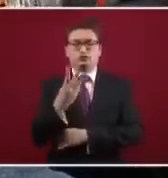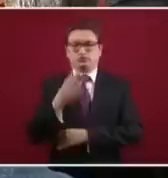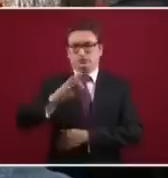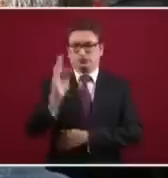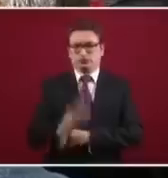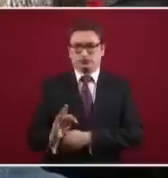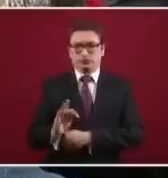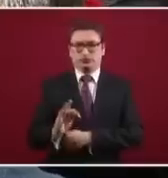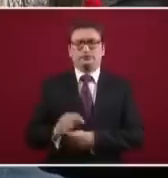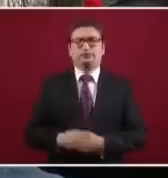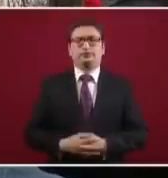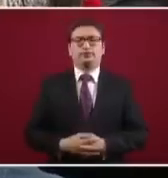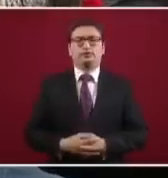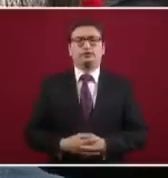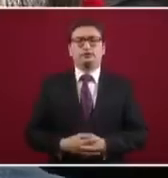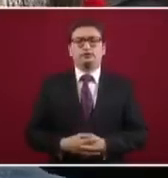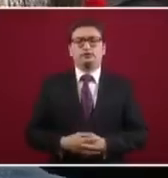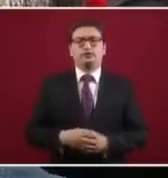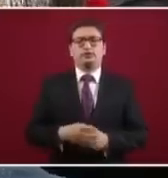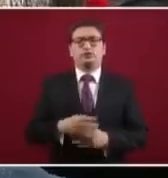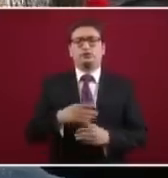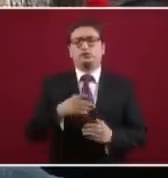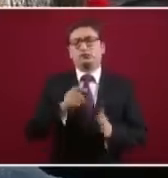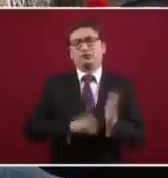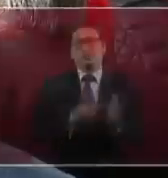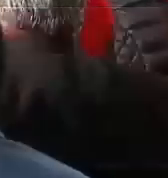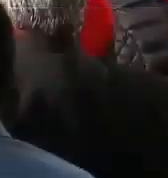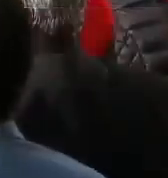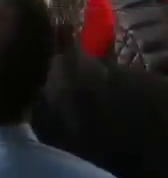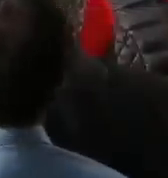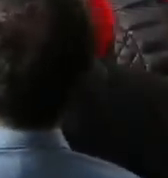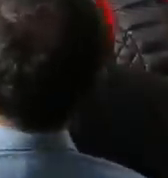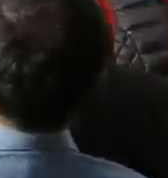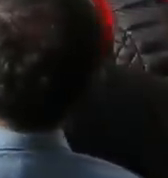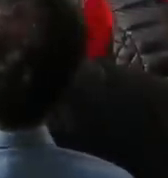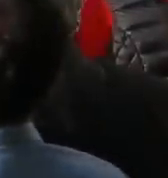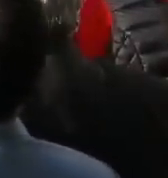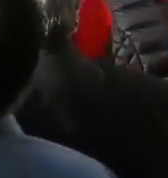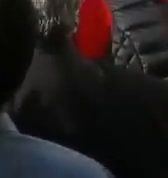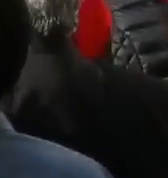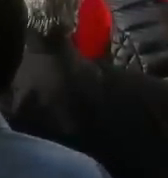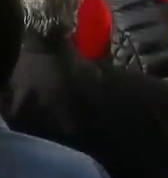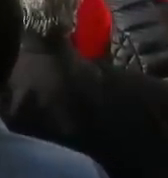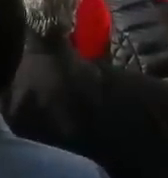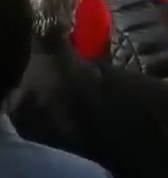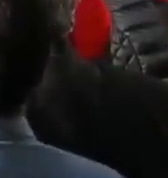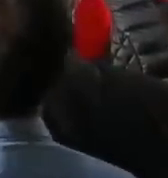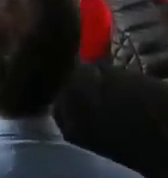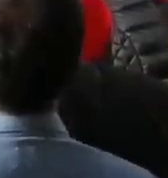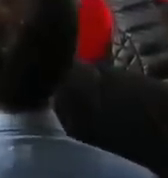0.3% de agosto a julio, de julio a agosto de este año.